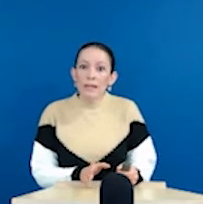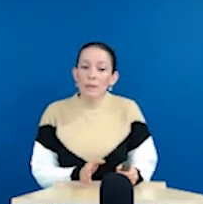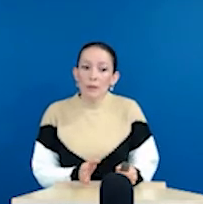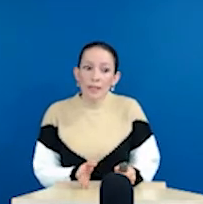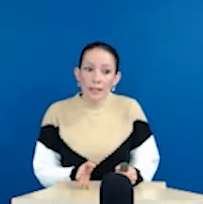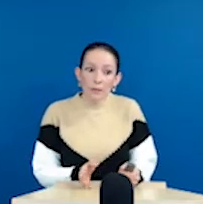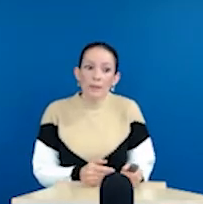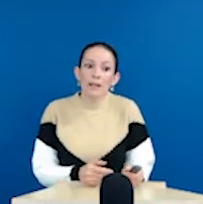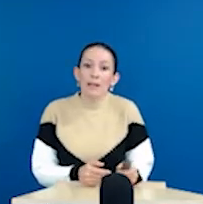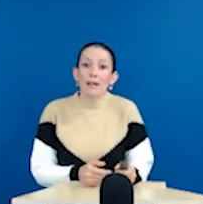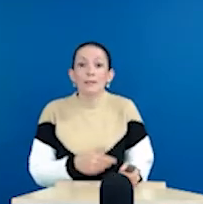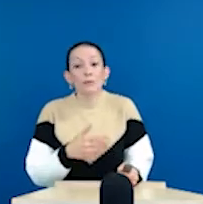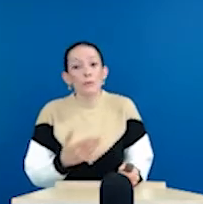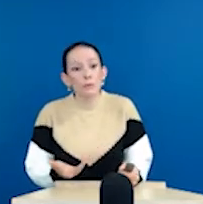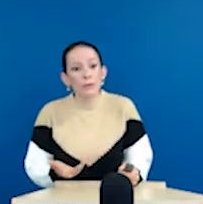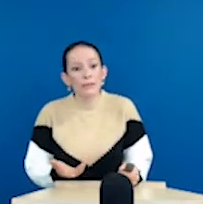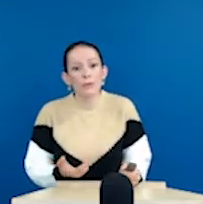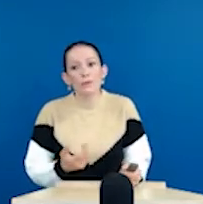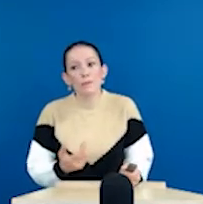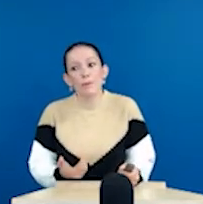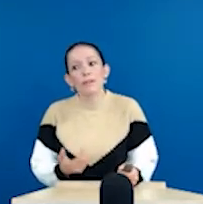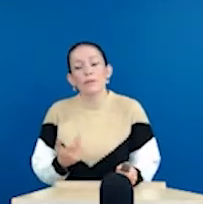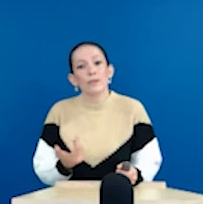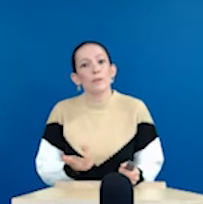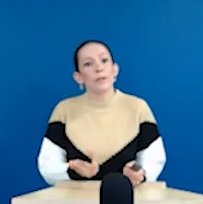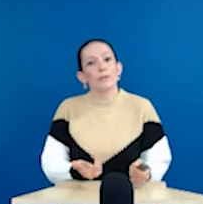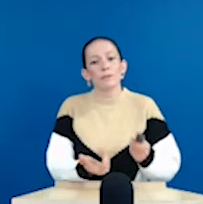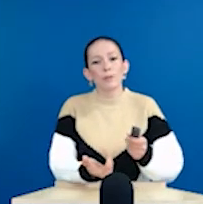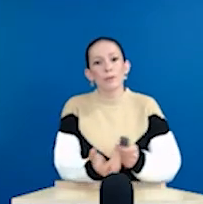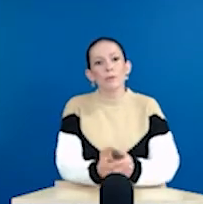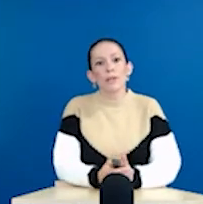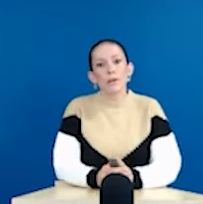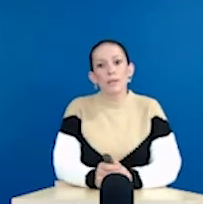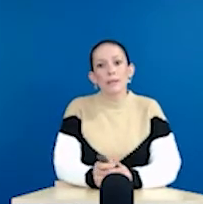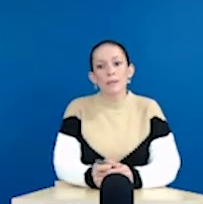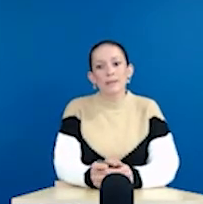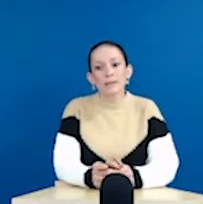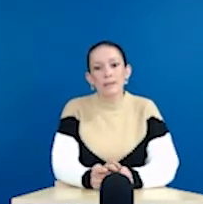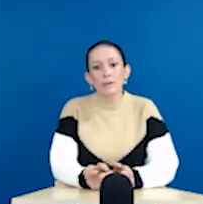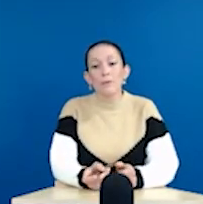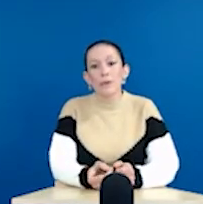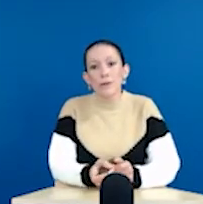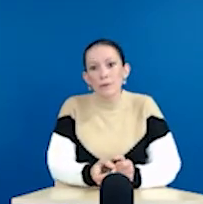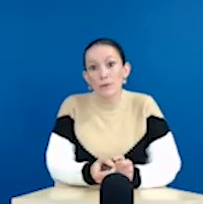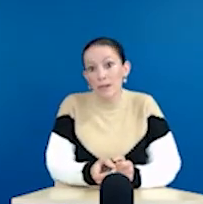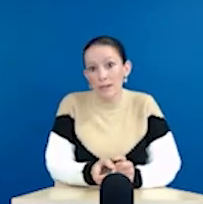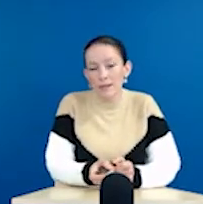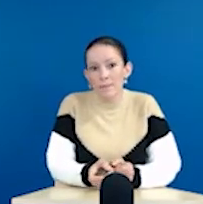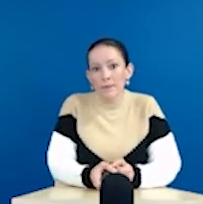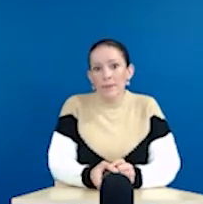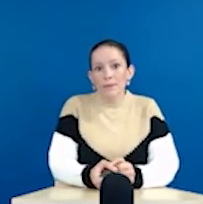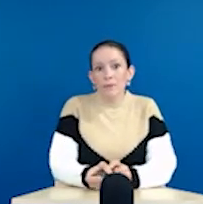cuidadores también hay que abordarlos para aclararles sus dudas, los temores y los sentimientos, porque estos cuidadores también necesitan un cuidado